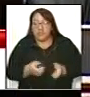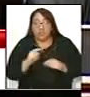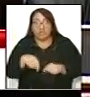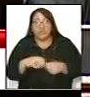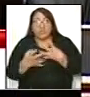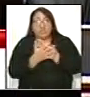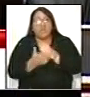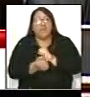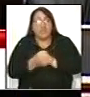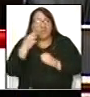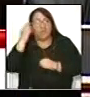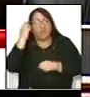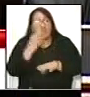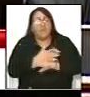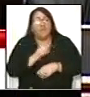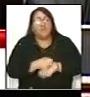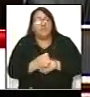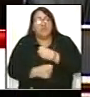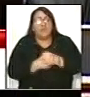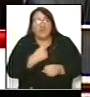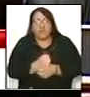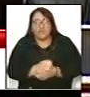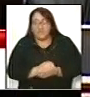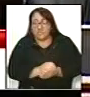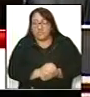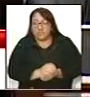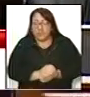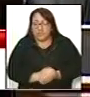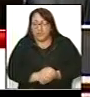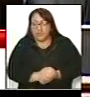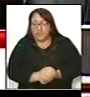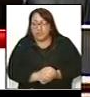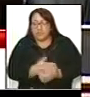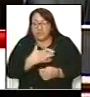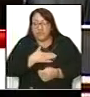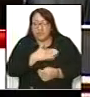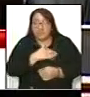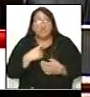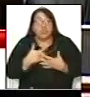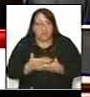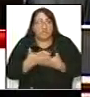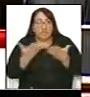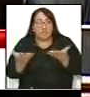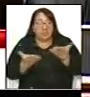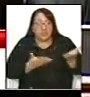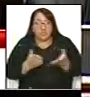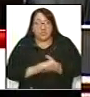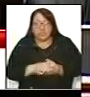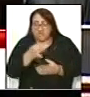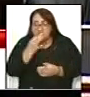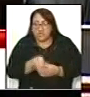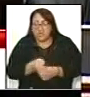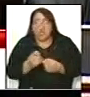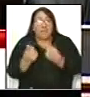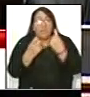como preso político durante tantos años. Hemos pues actuado y